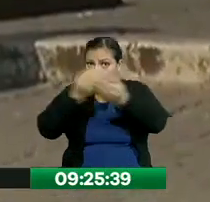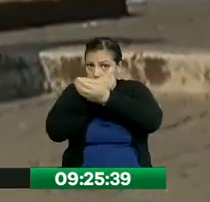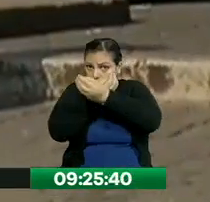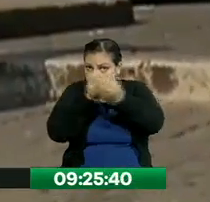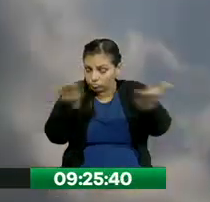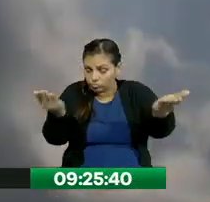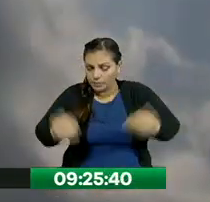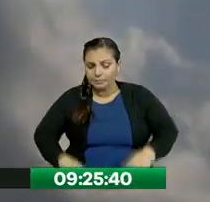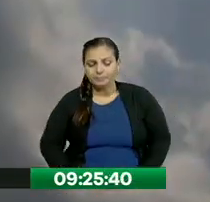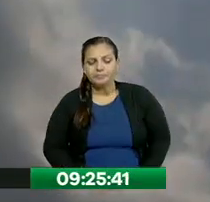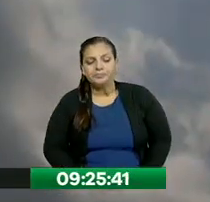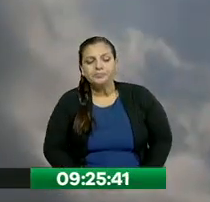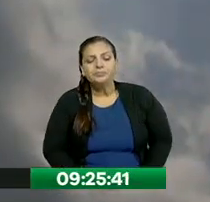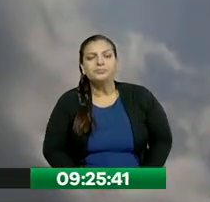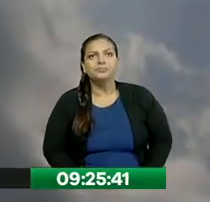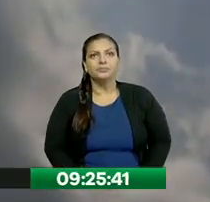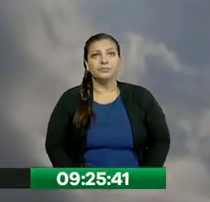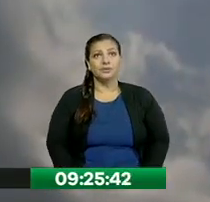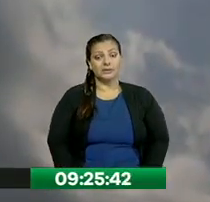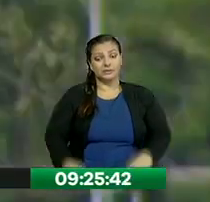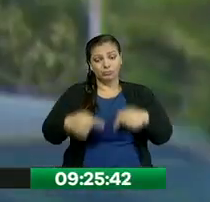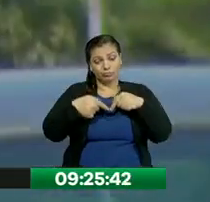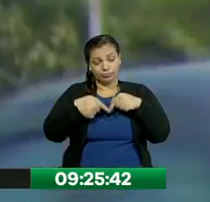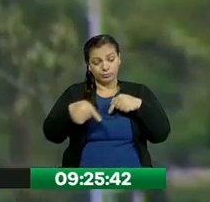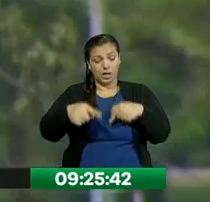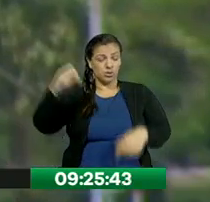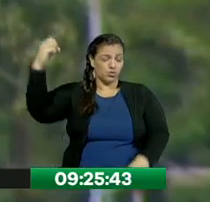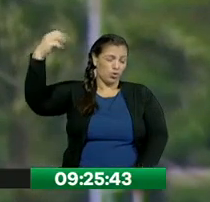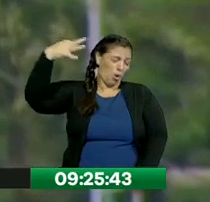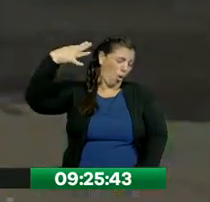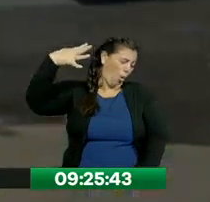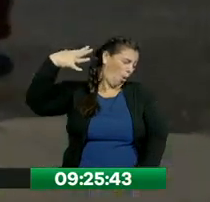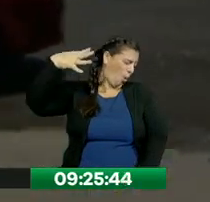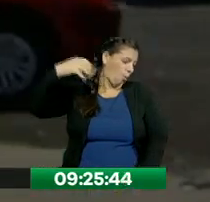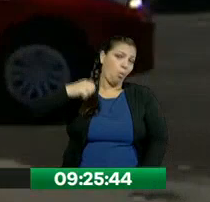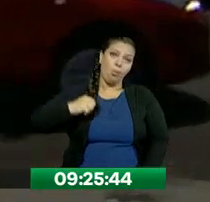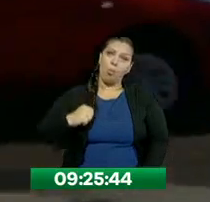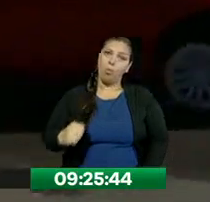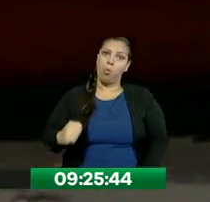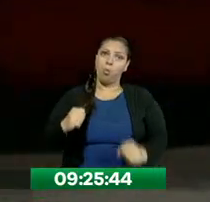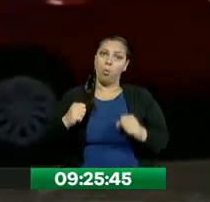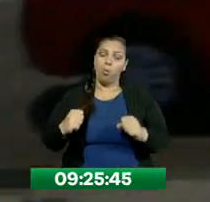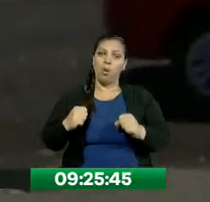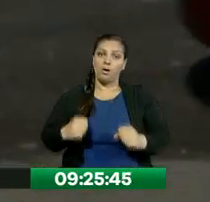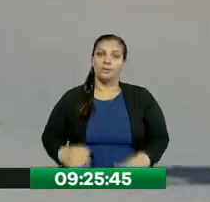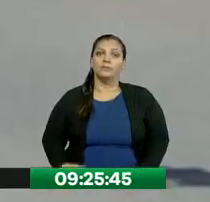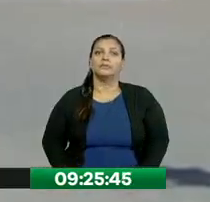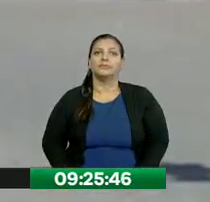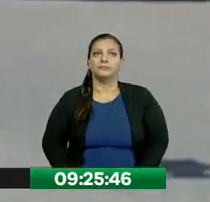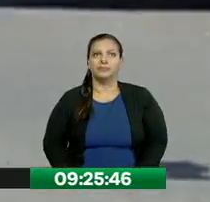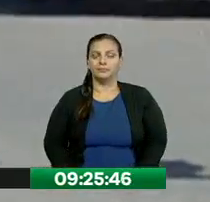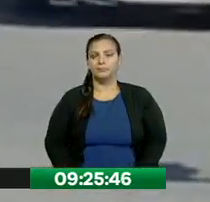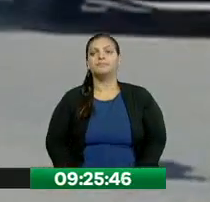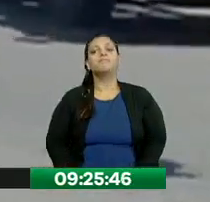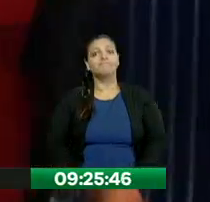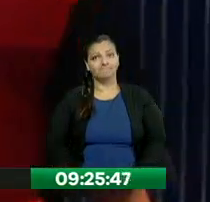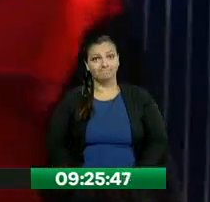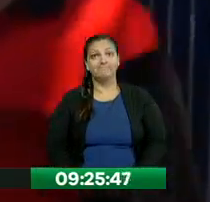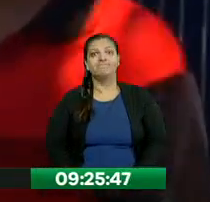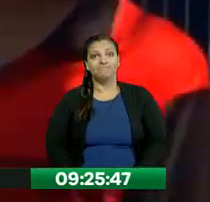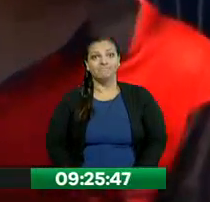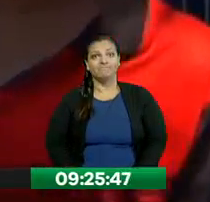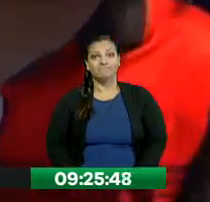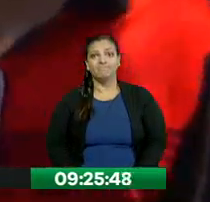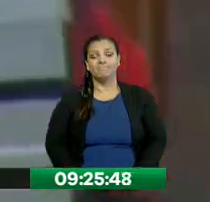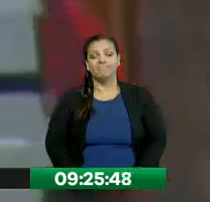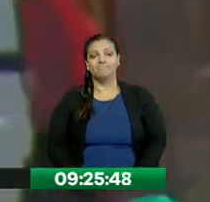su portal, nos encontramos en un rango de radiación solar entre muy alto y extremadamente alto. Esto para la mayor parte del